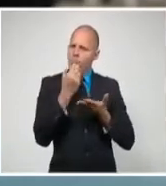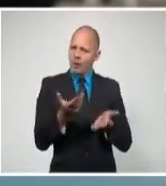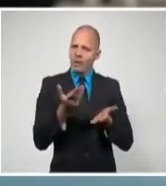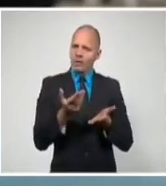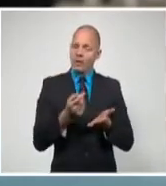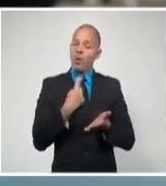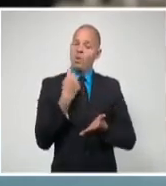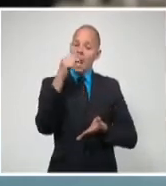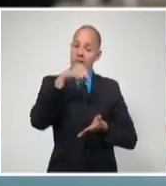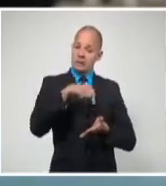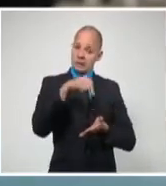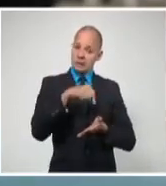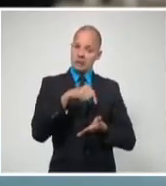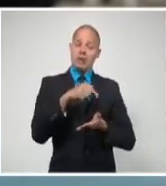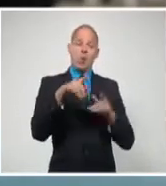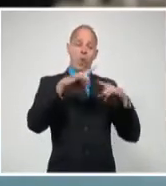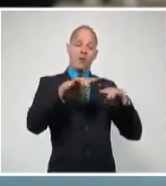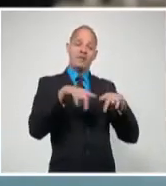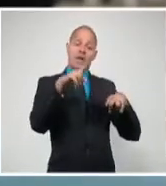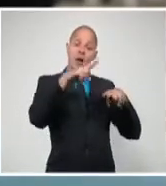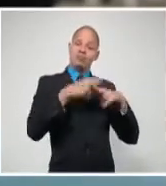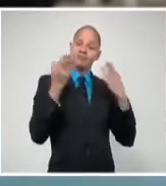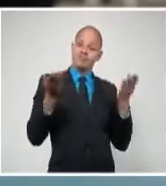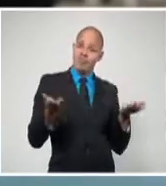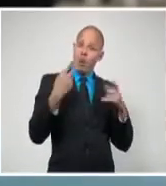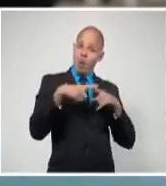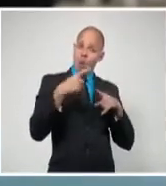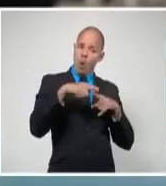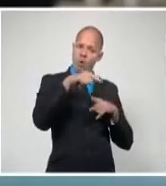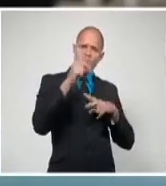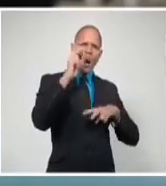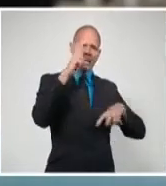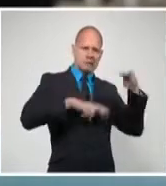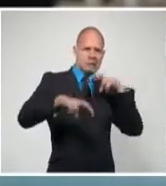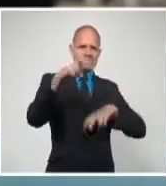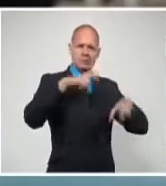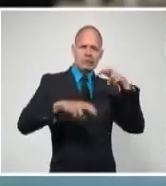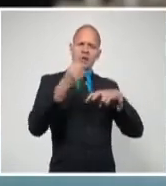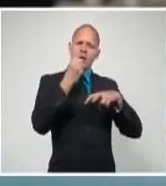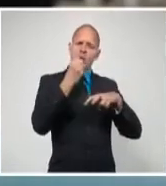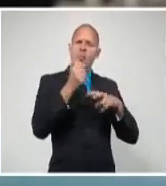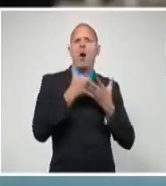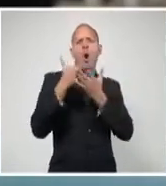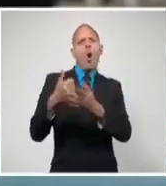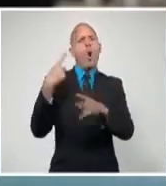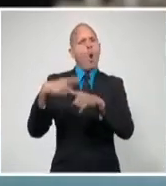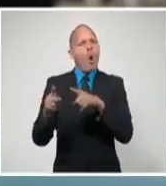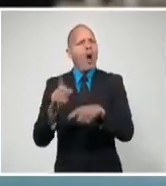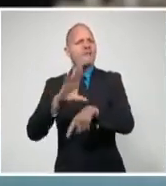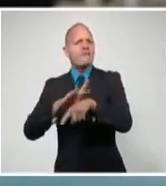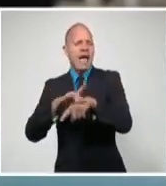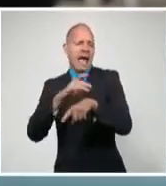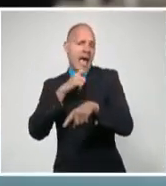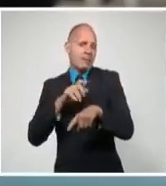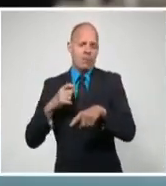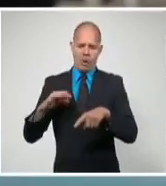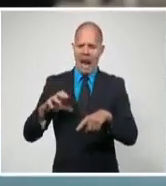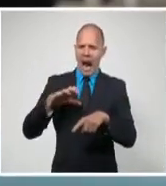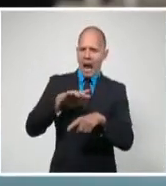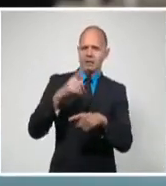moléculas que van a constituir el ingrediente farmacéutico activo de fármacos contra el Alzheimer, contra el cáncer, contra otras